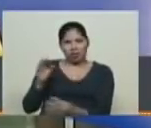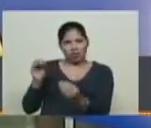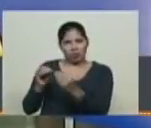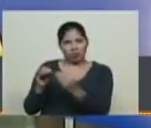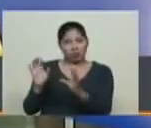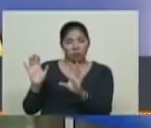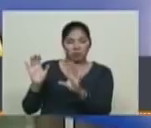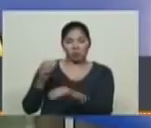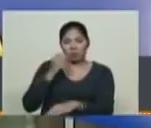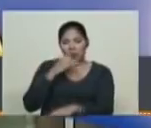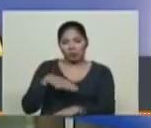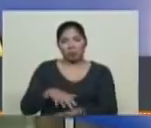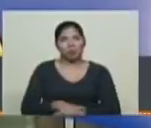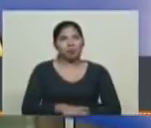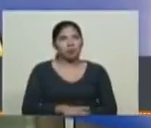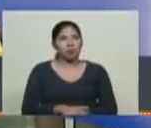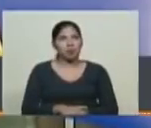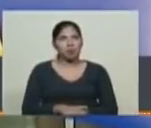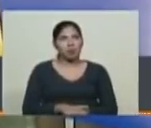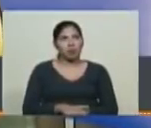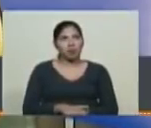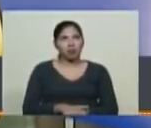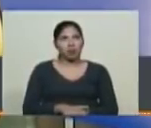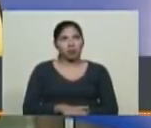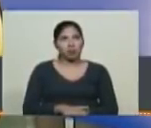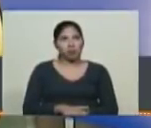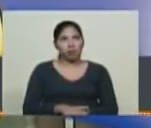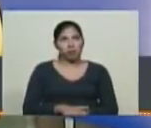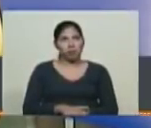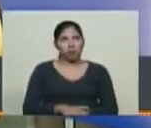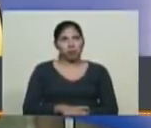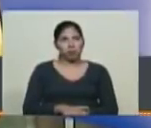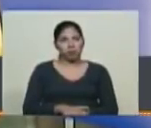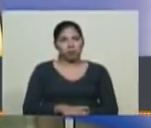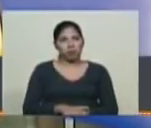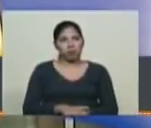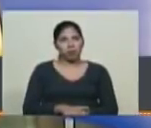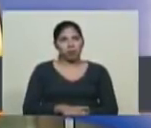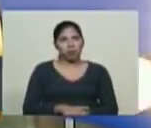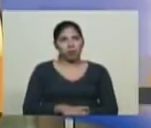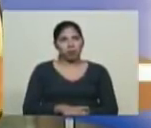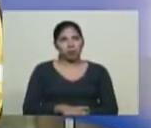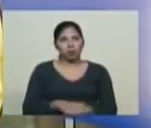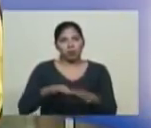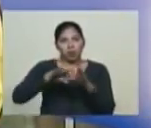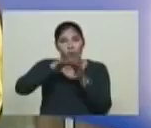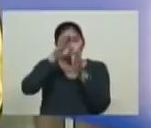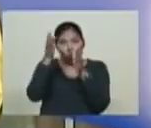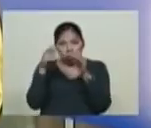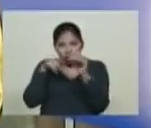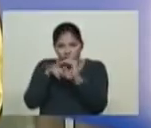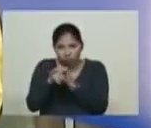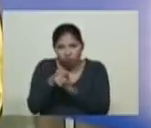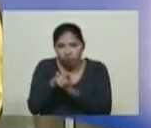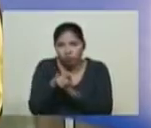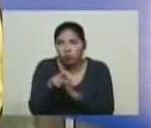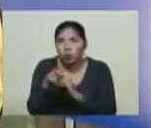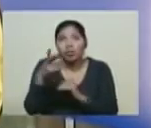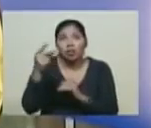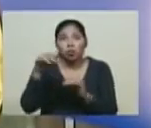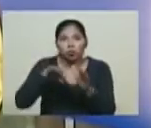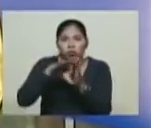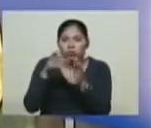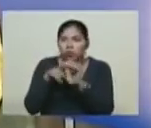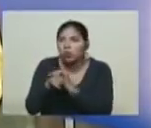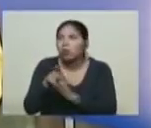los recuerdos pues siempre le afloran a uno cuando uno llegaba después del segundo túnel y veía el mar, era otro mundo, era como